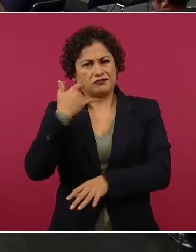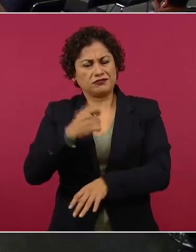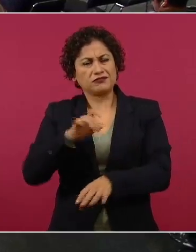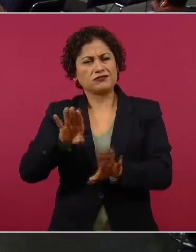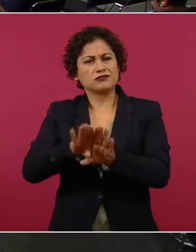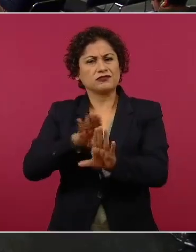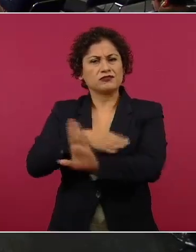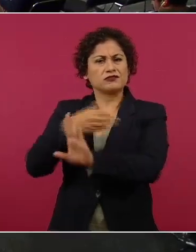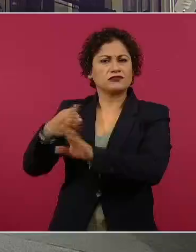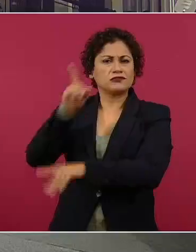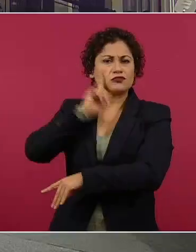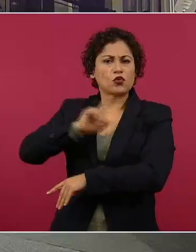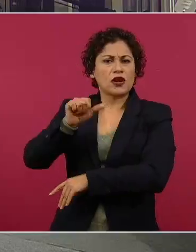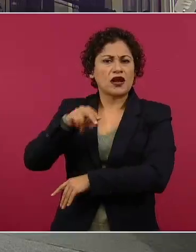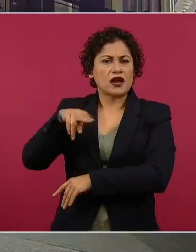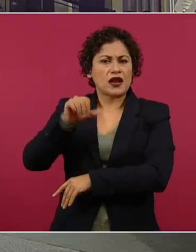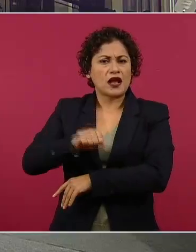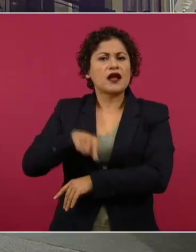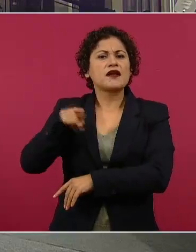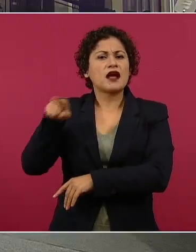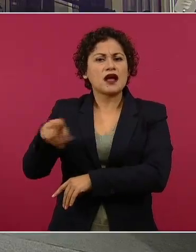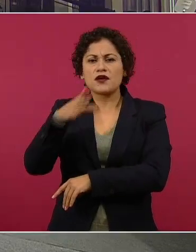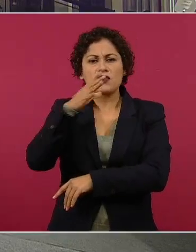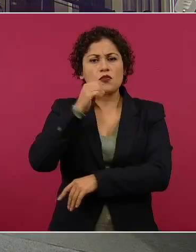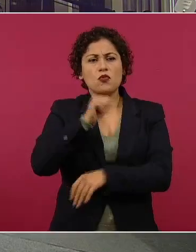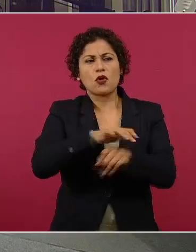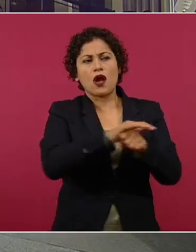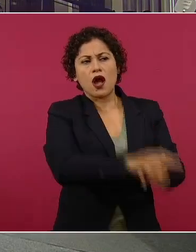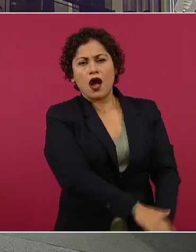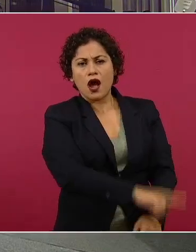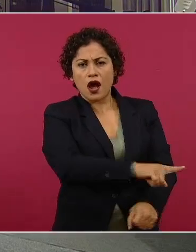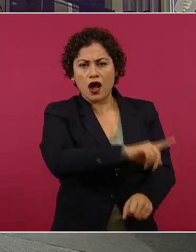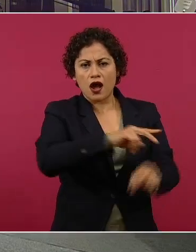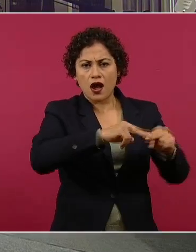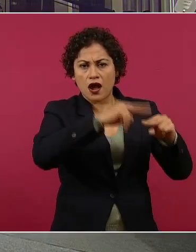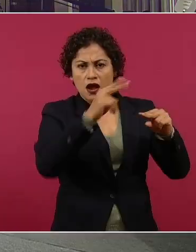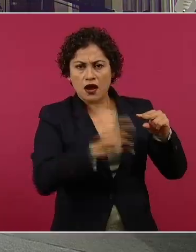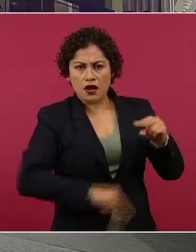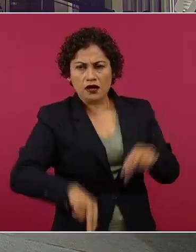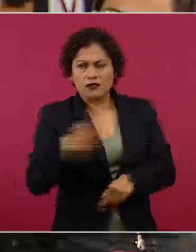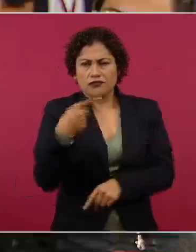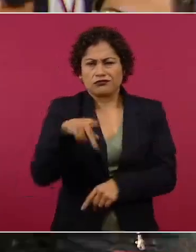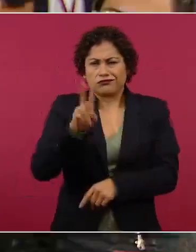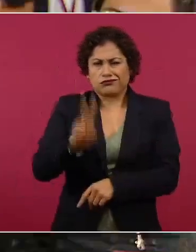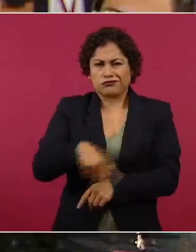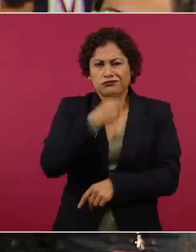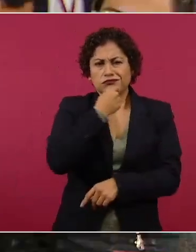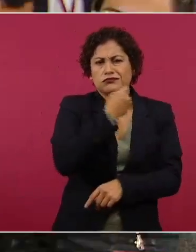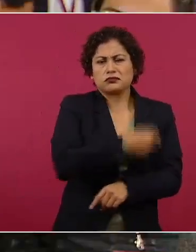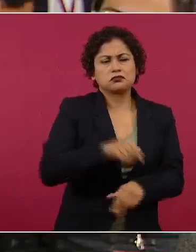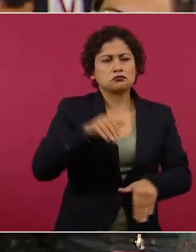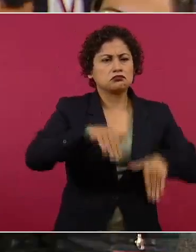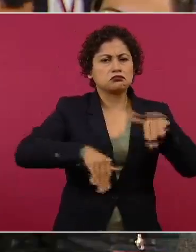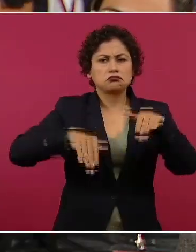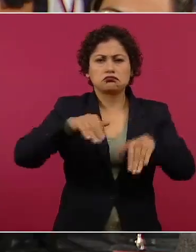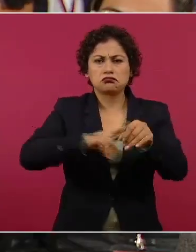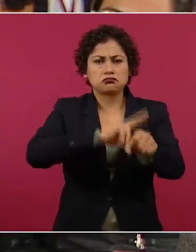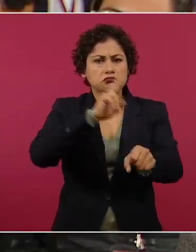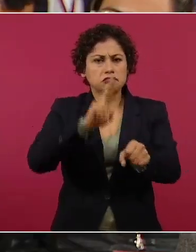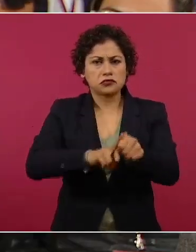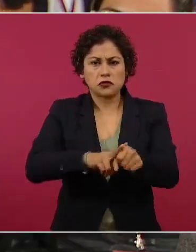Ana como que no le permitió salir de la alberca, cuando la realidad es que el niño realizaba su rutina de instrucción de nado, o que